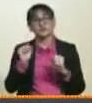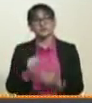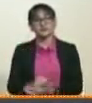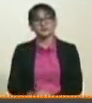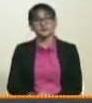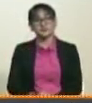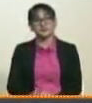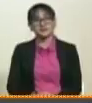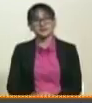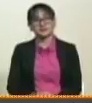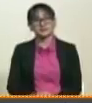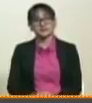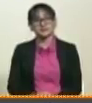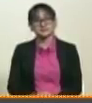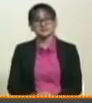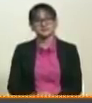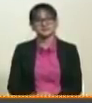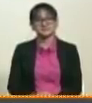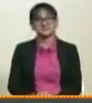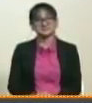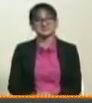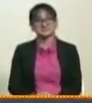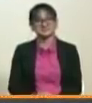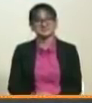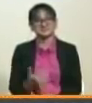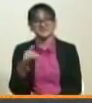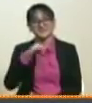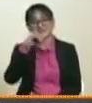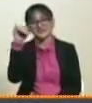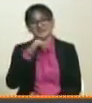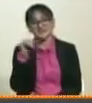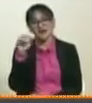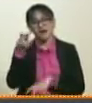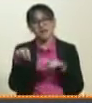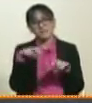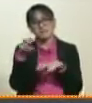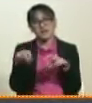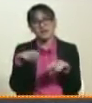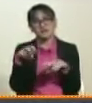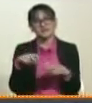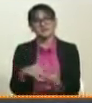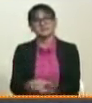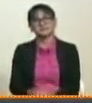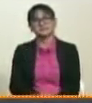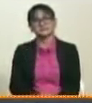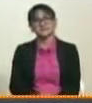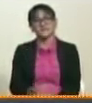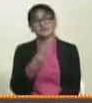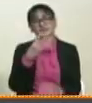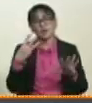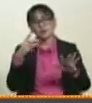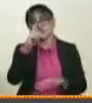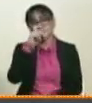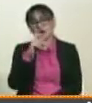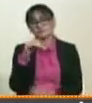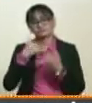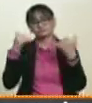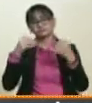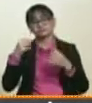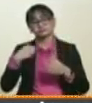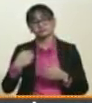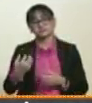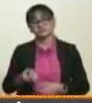en el sector creo que la asociación pineda en el zoológico si mal no recuerdo una persona de 38 años ahora